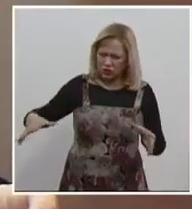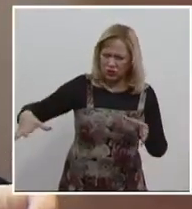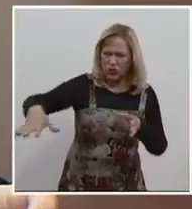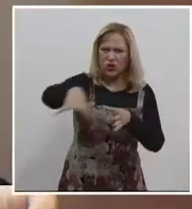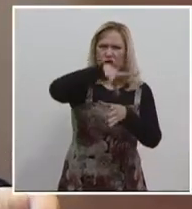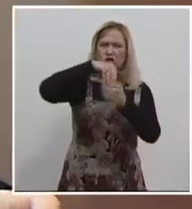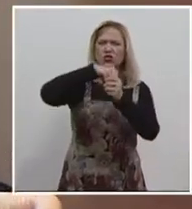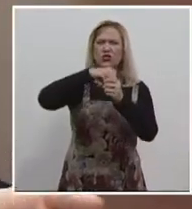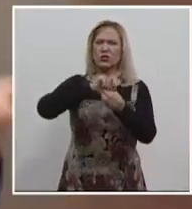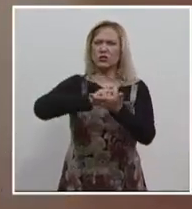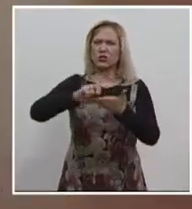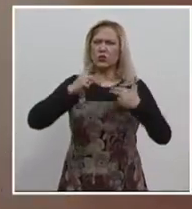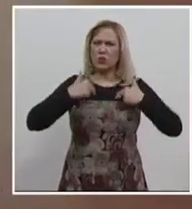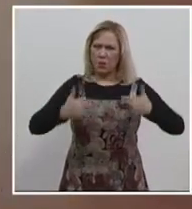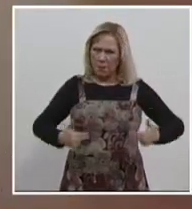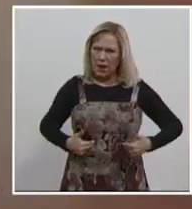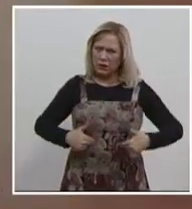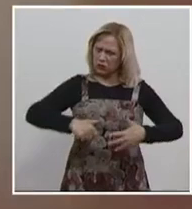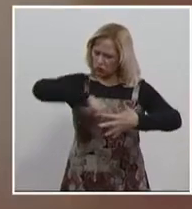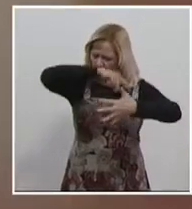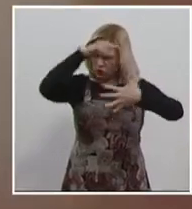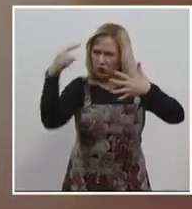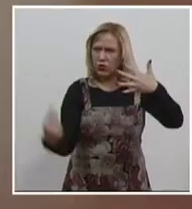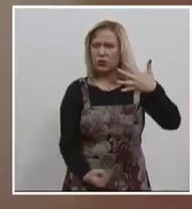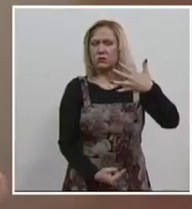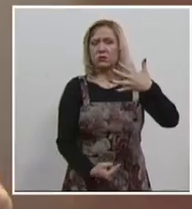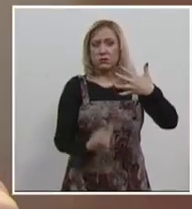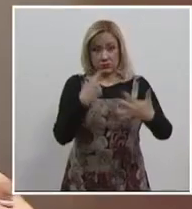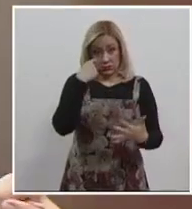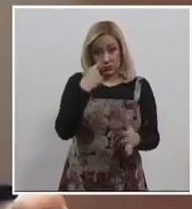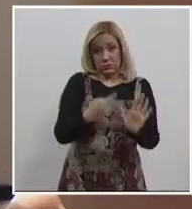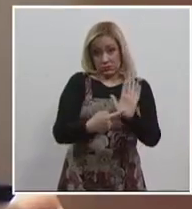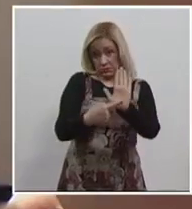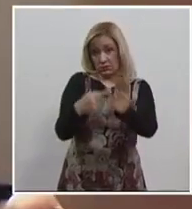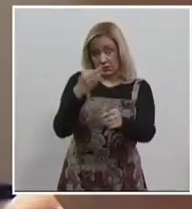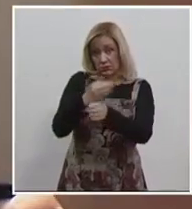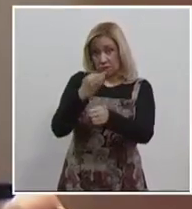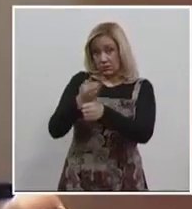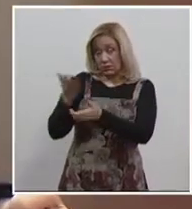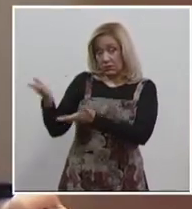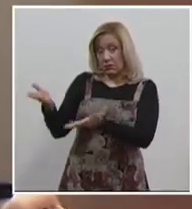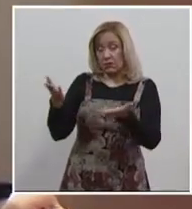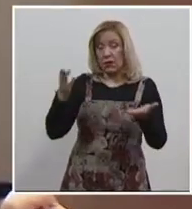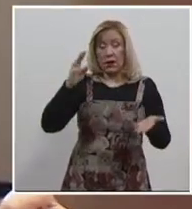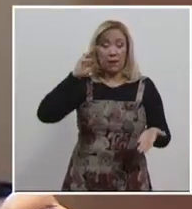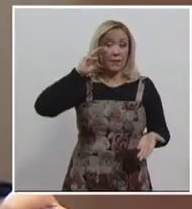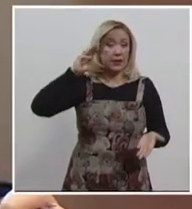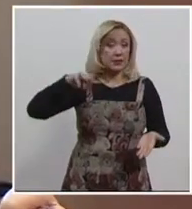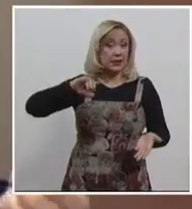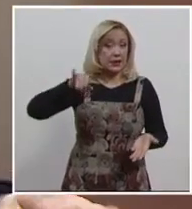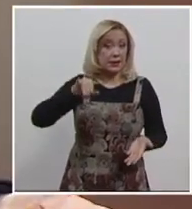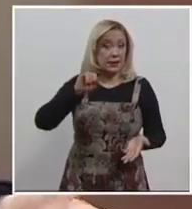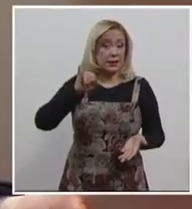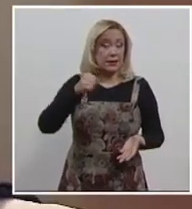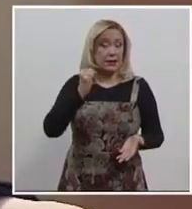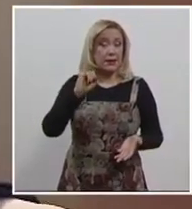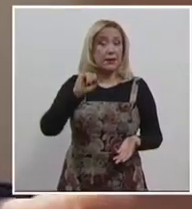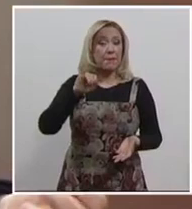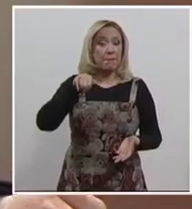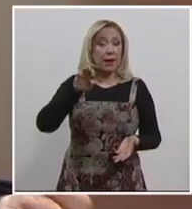derechos humanos. Y lo vemos ahorita, como lo señaló la maestra Jimena Viveros, en